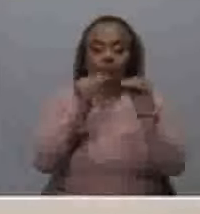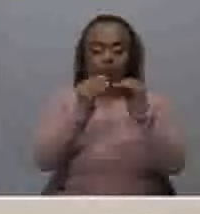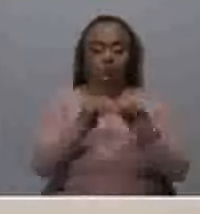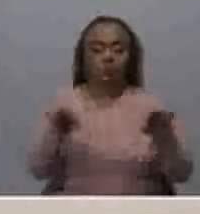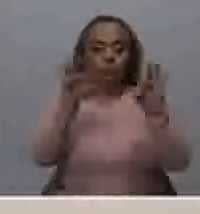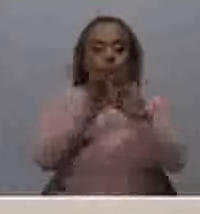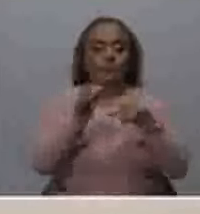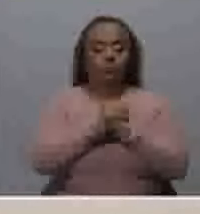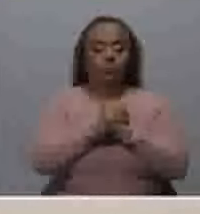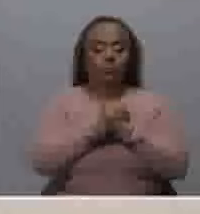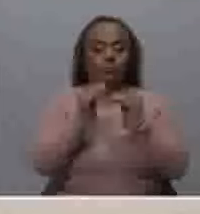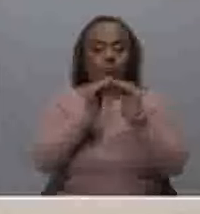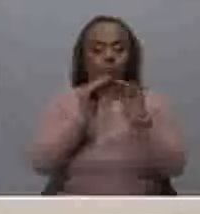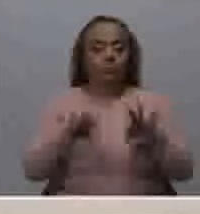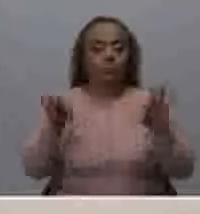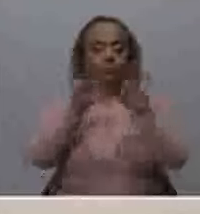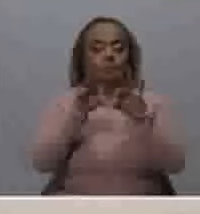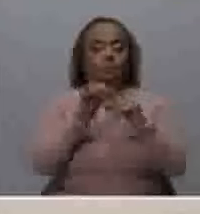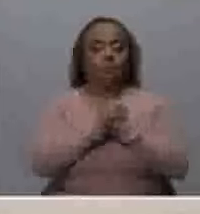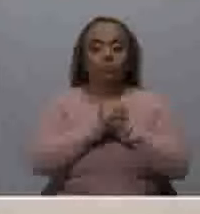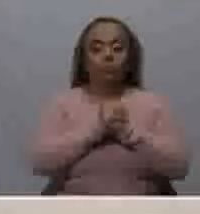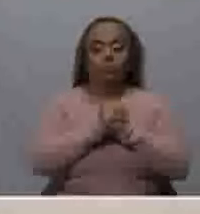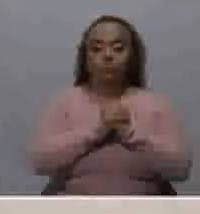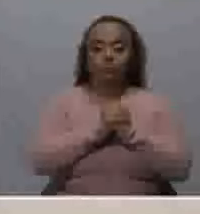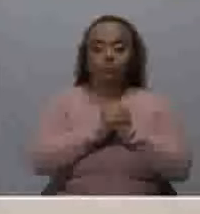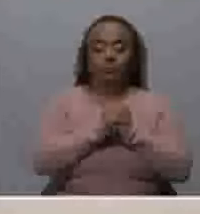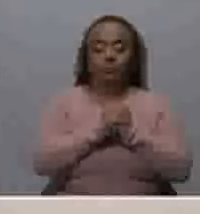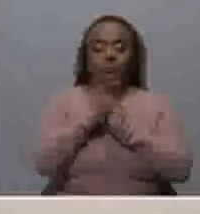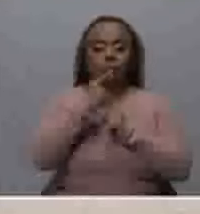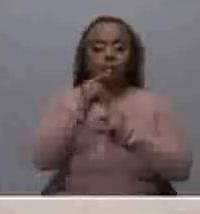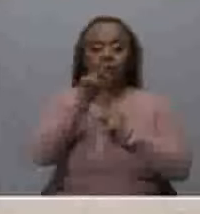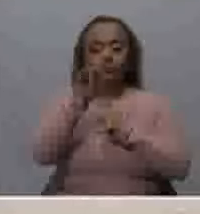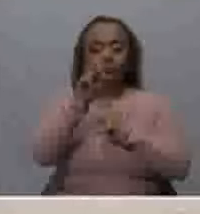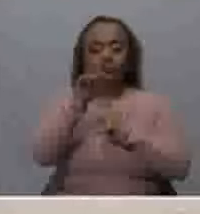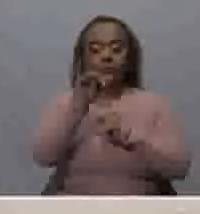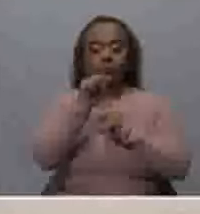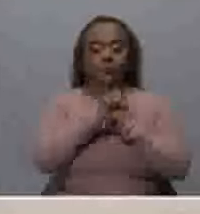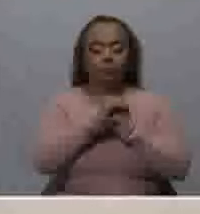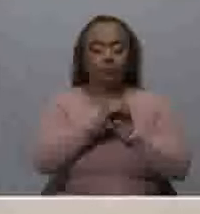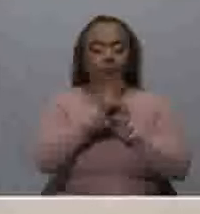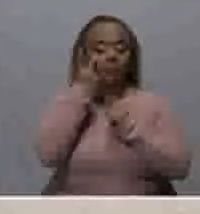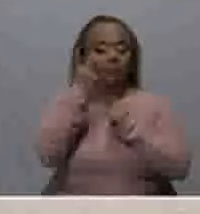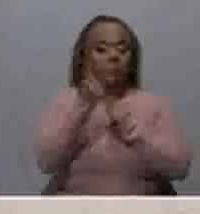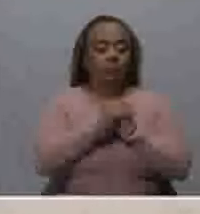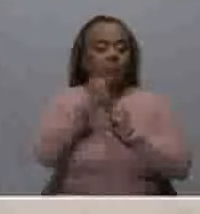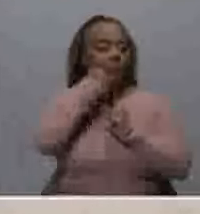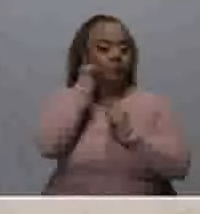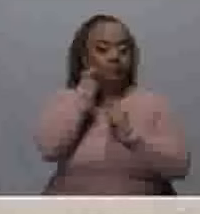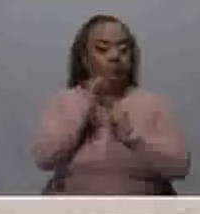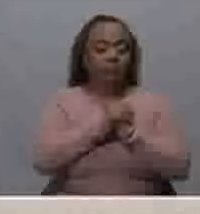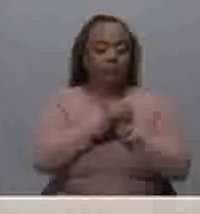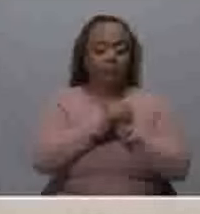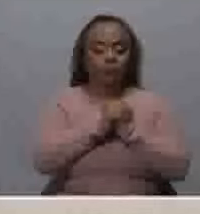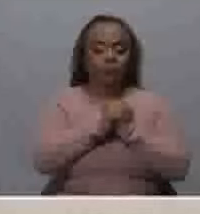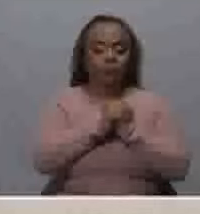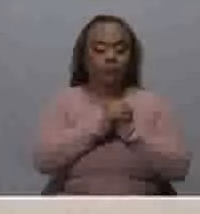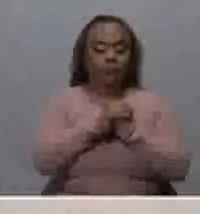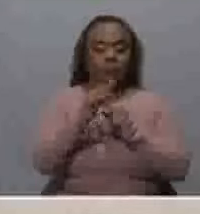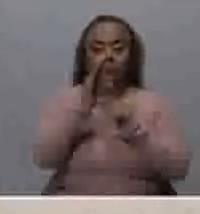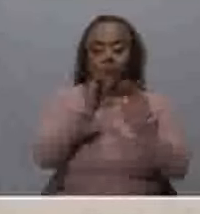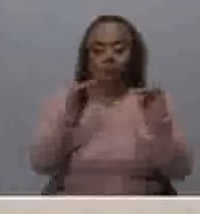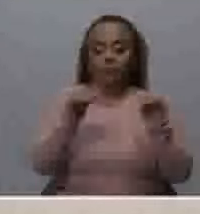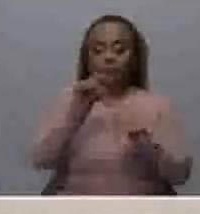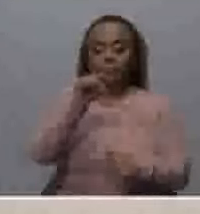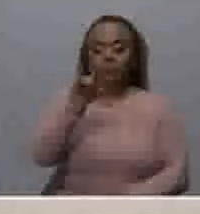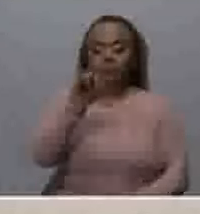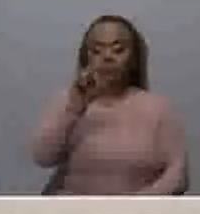de esta Copa América. Otros detalles importantes que ha dicho el señor Claudio Vivas fue a ver anoche a Adrián Alonso Martínez, jugador del New York City de